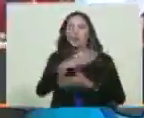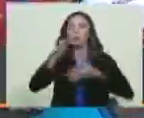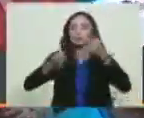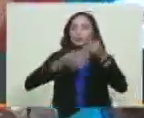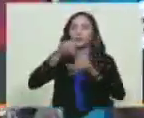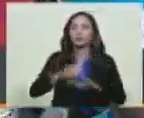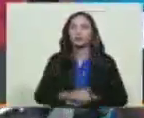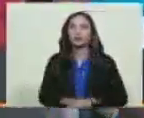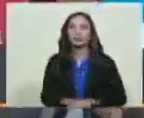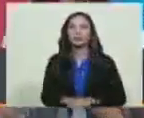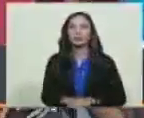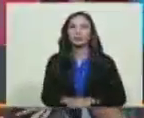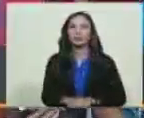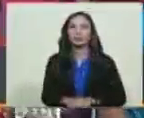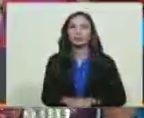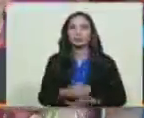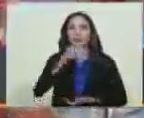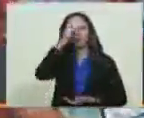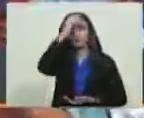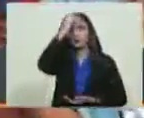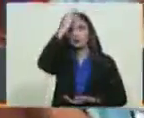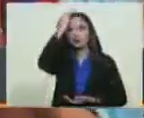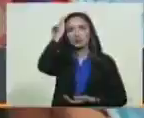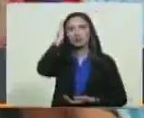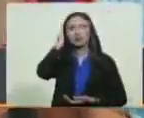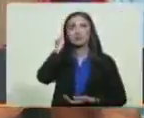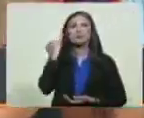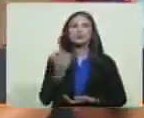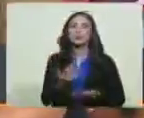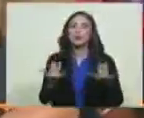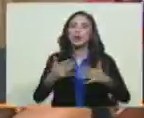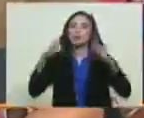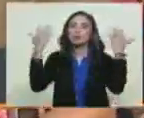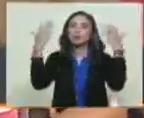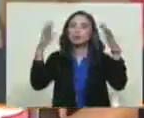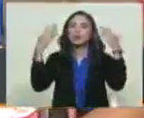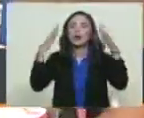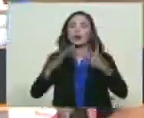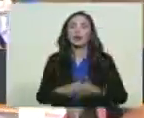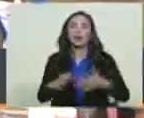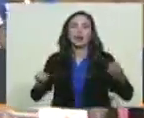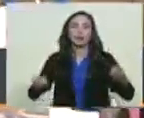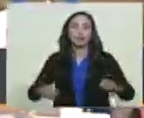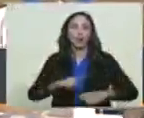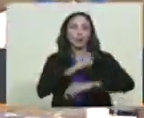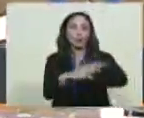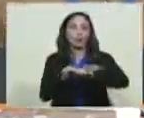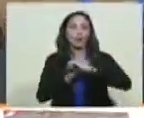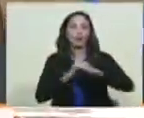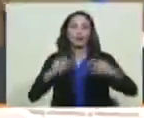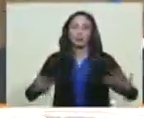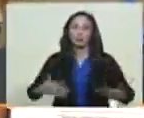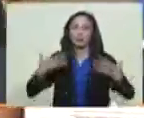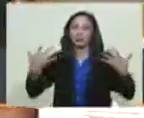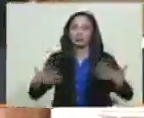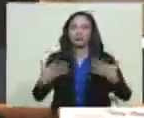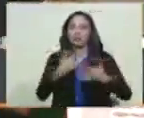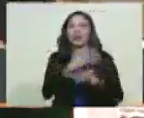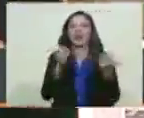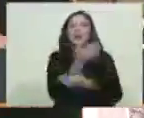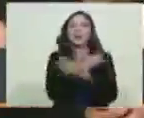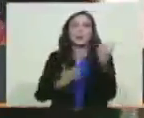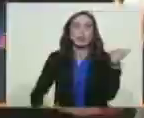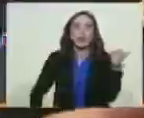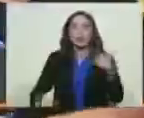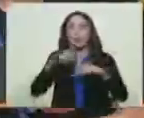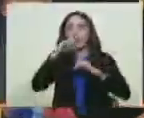ahora sí vamos a recibir entonces muchachos con mucha fuerza y alegría al presidente constructor de victoria